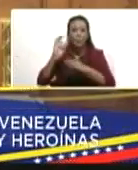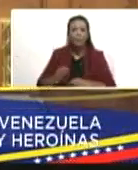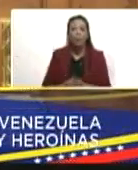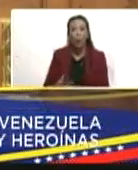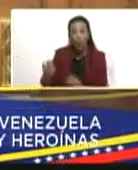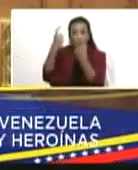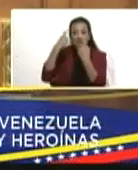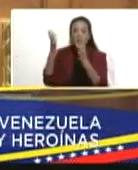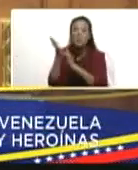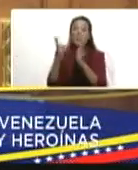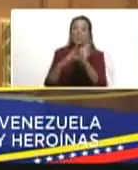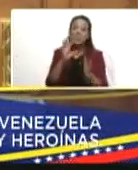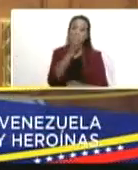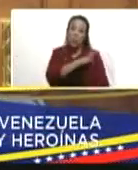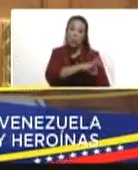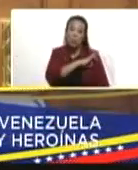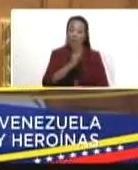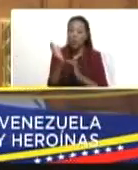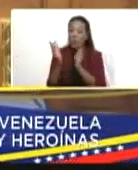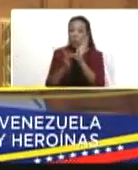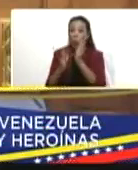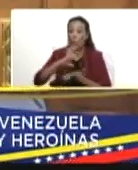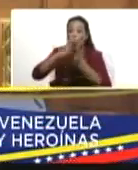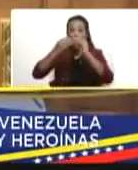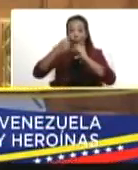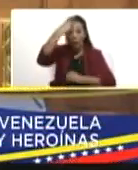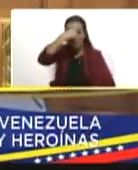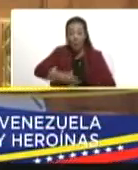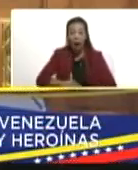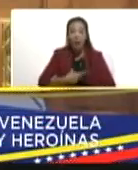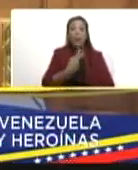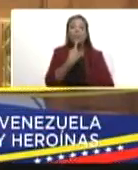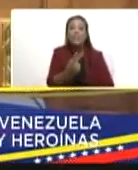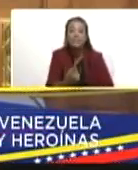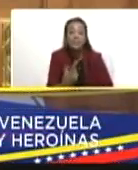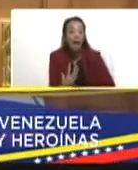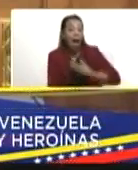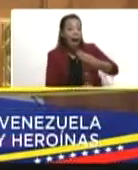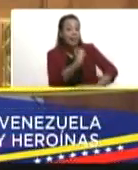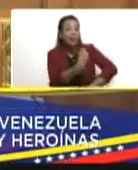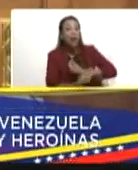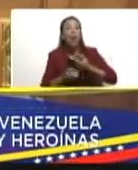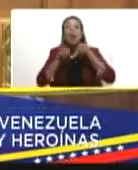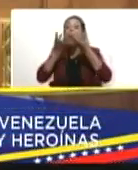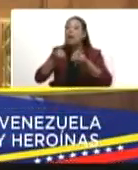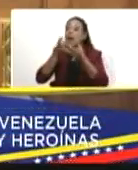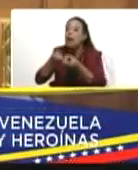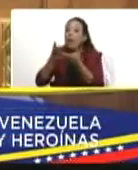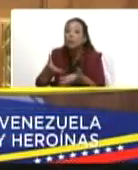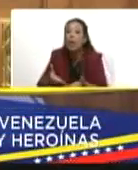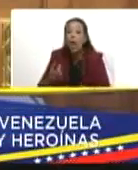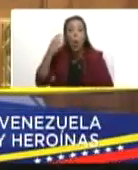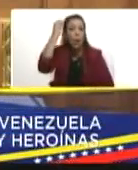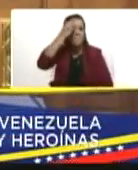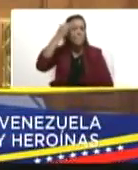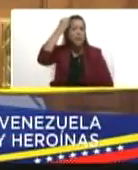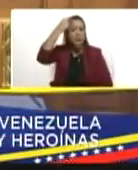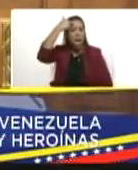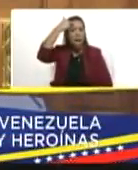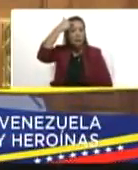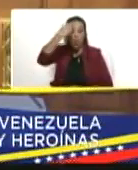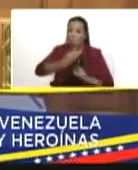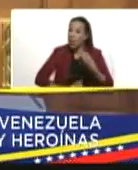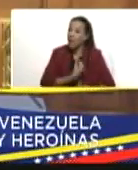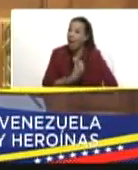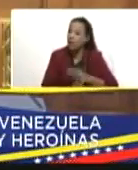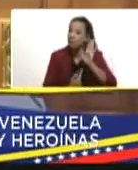enseñó nuestro señor Jesucristo la coherencia radical de lo que se pregona lo que se piensa y lo que